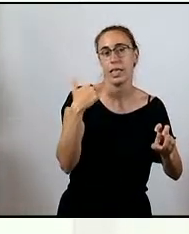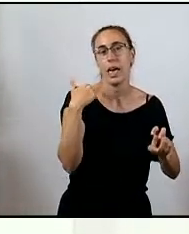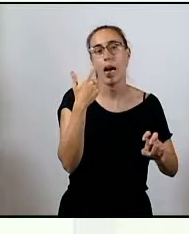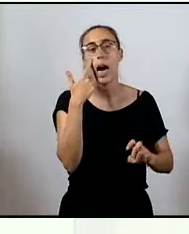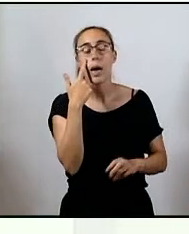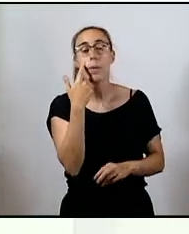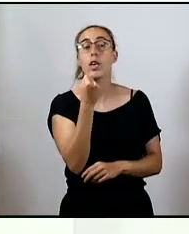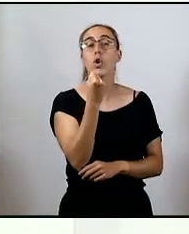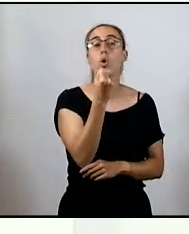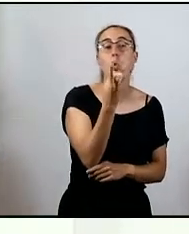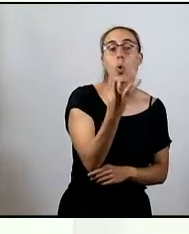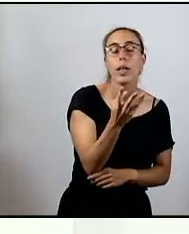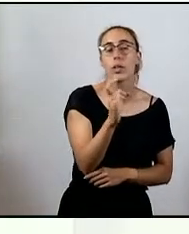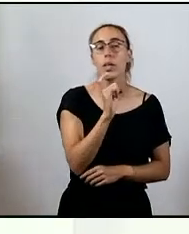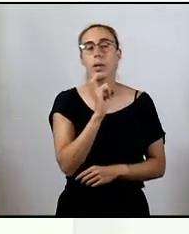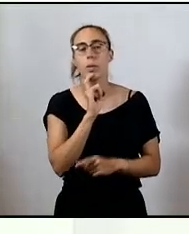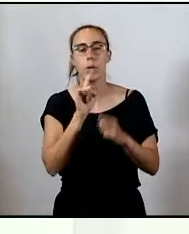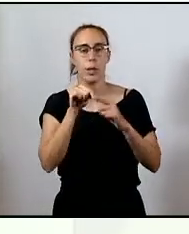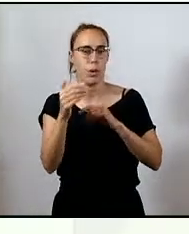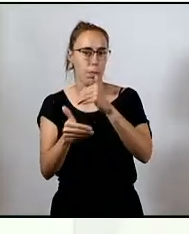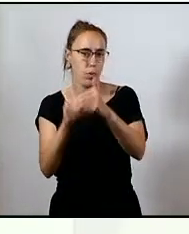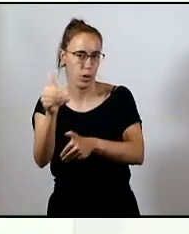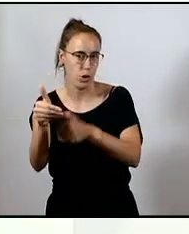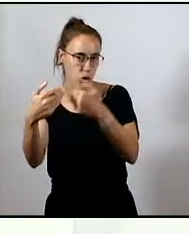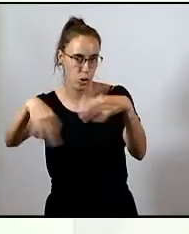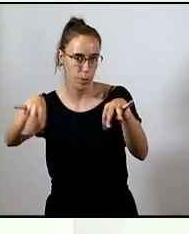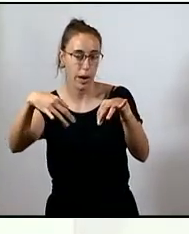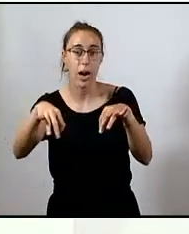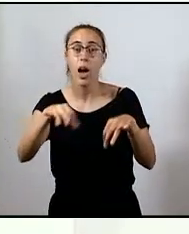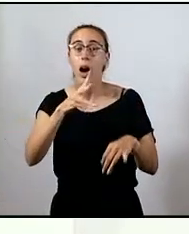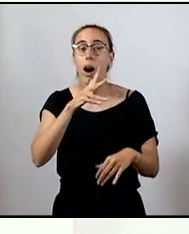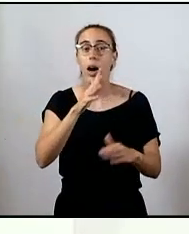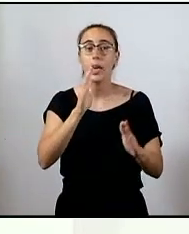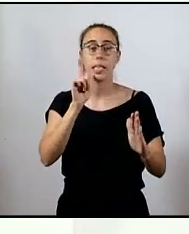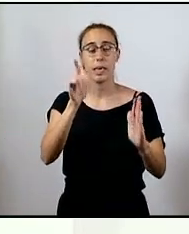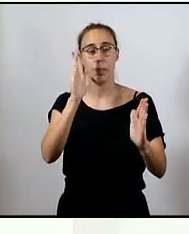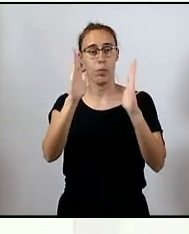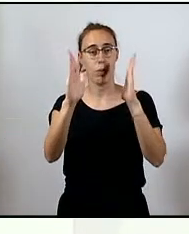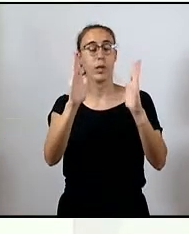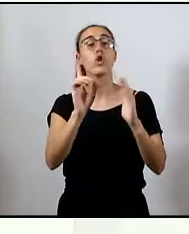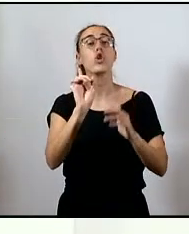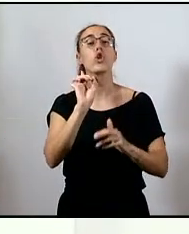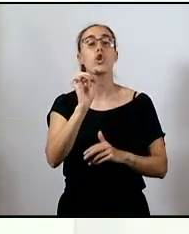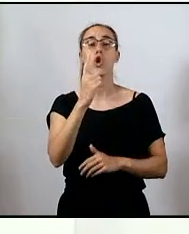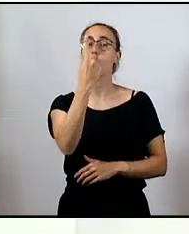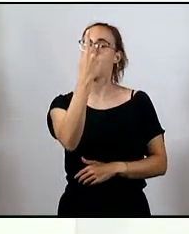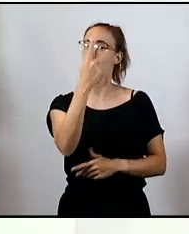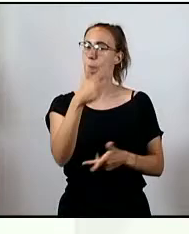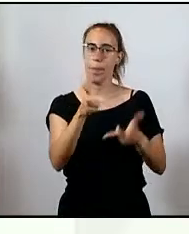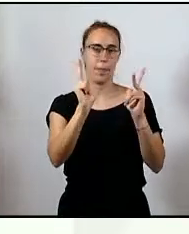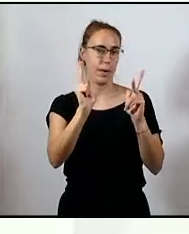pues siguen los procedimientos normales. Pero en este momento solamente hay un permiso de exploración.